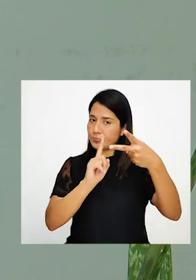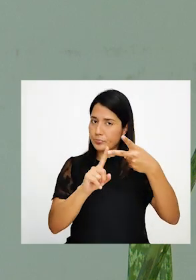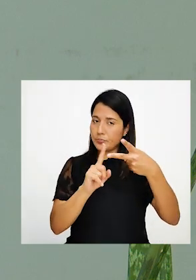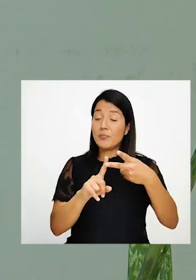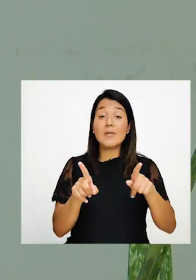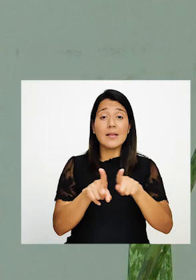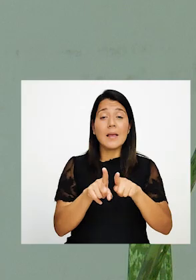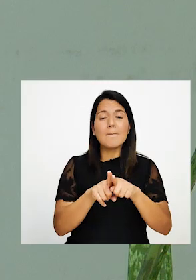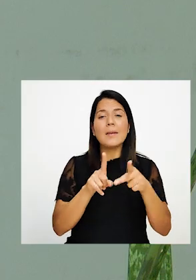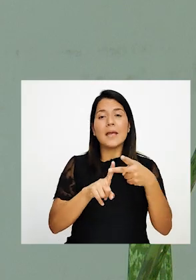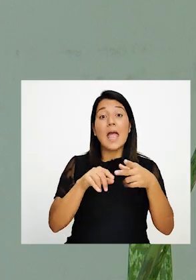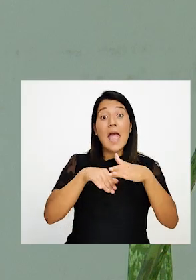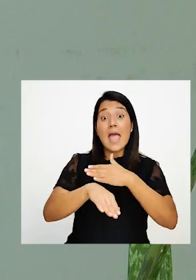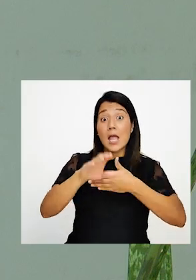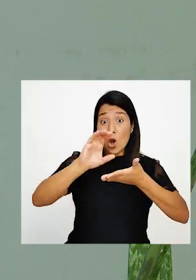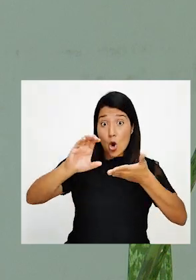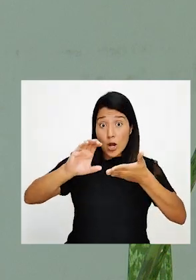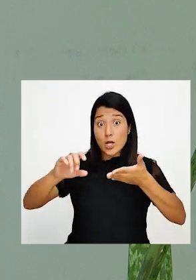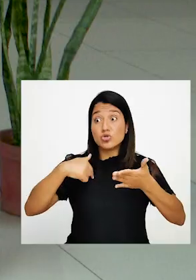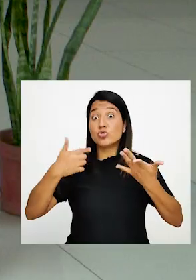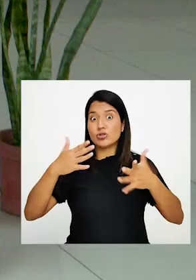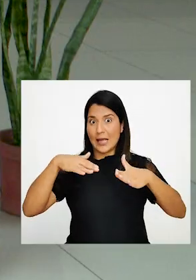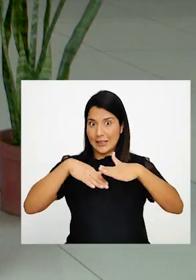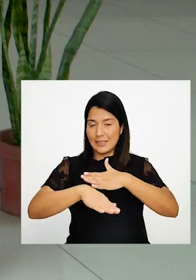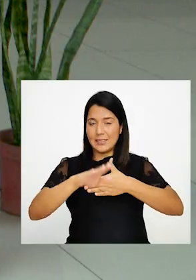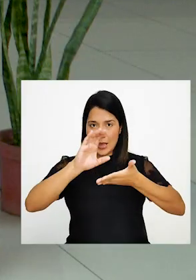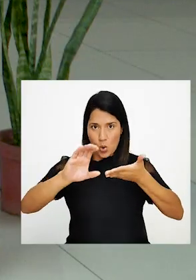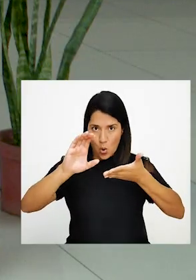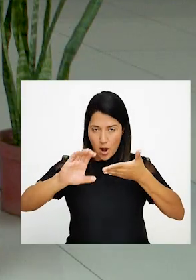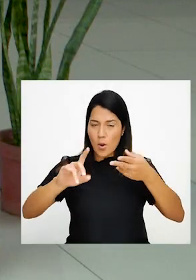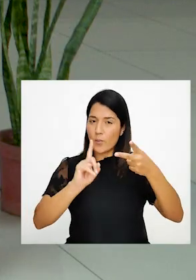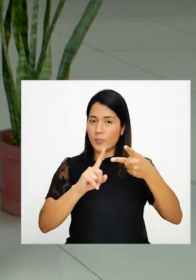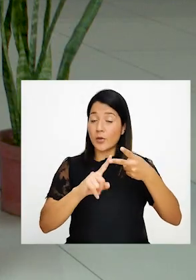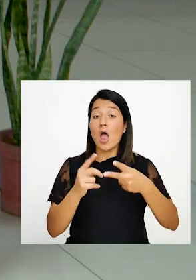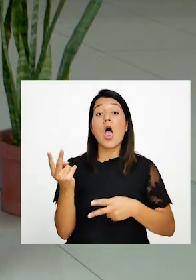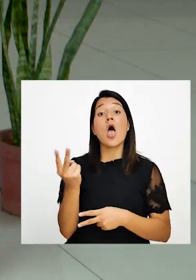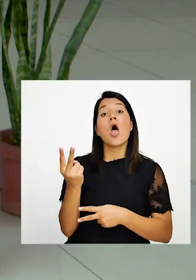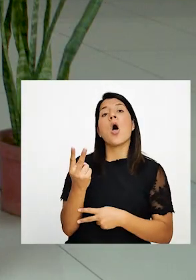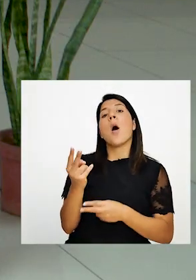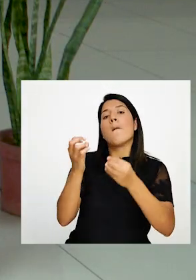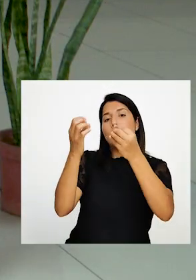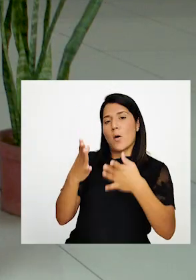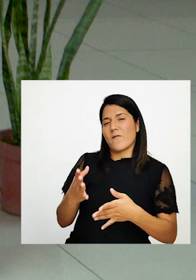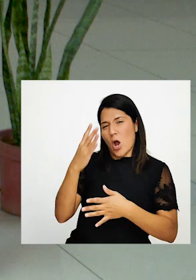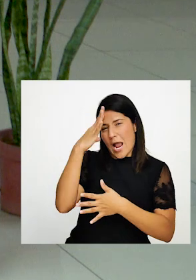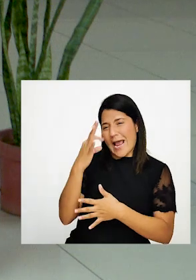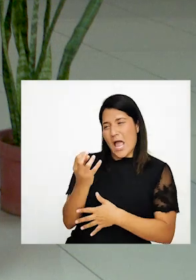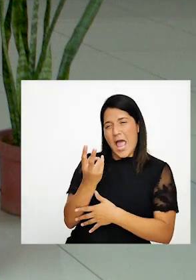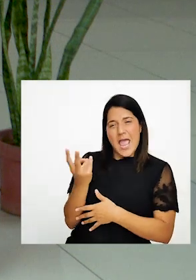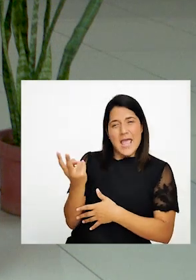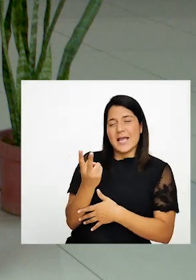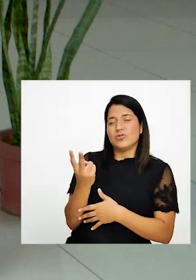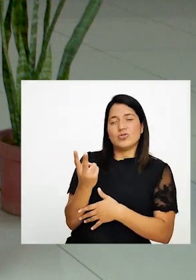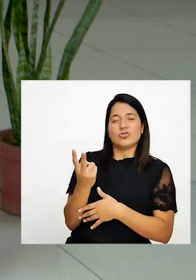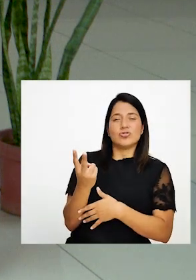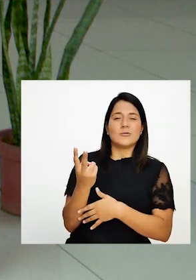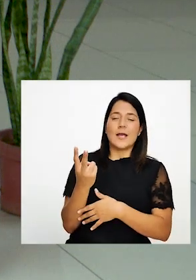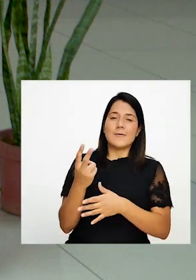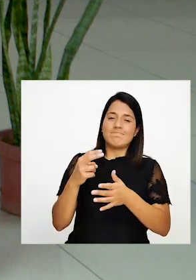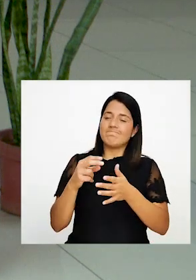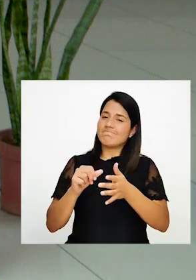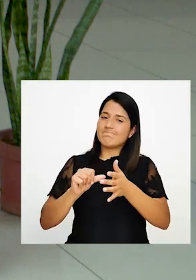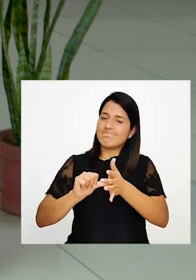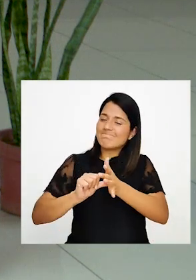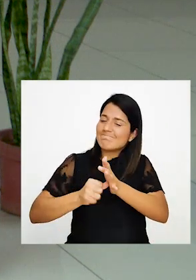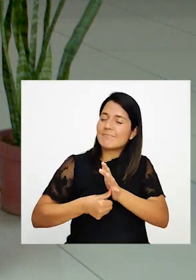es en la secundaria, cuando yo ya ingresé a la secundaria, hubo 2 profesores que yo creo que marcaron mi trayectoria